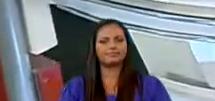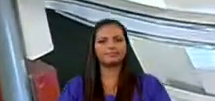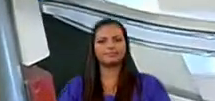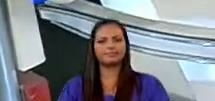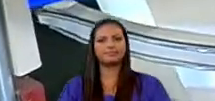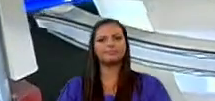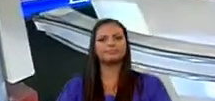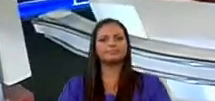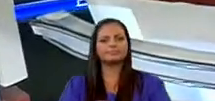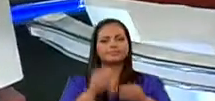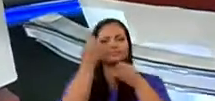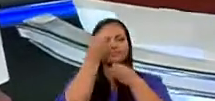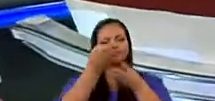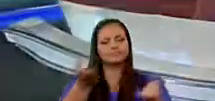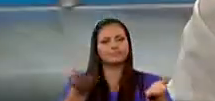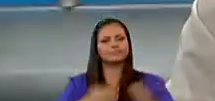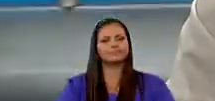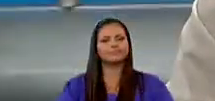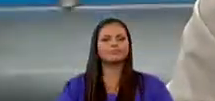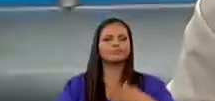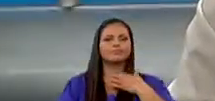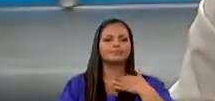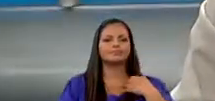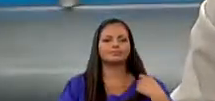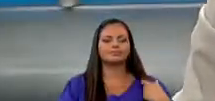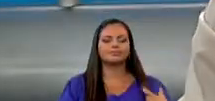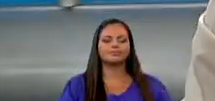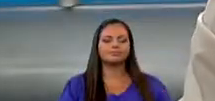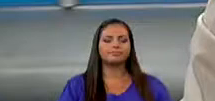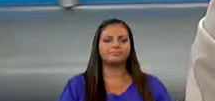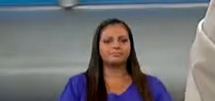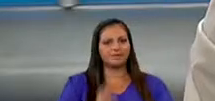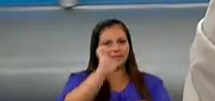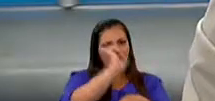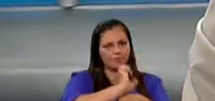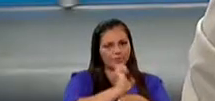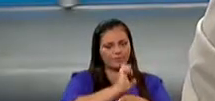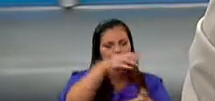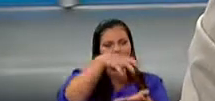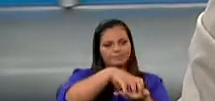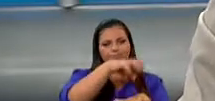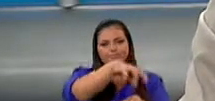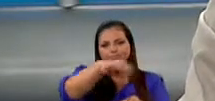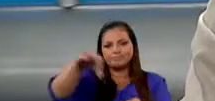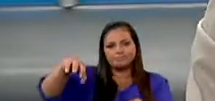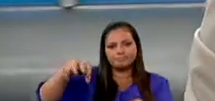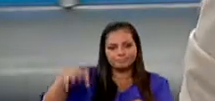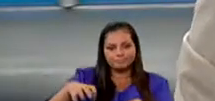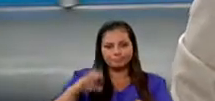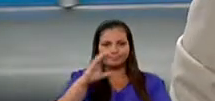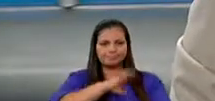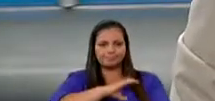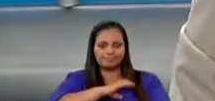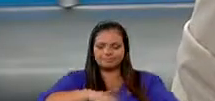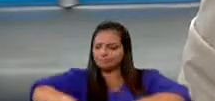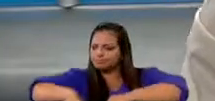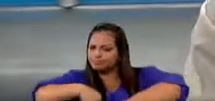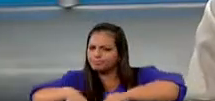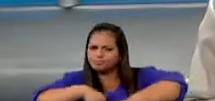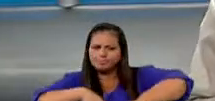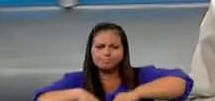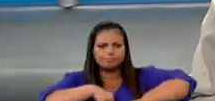Aquí hay más información para ustedes. El operativo Agricoca, que se desarrolló en varias provincias del país, en la provincia de Los Ríos,